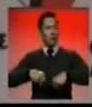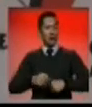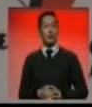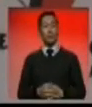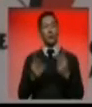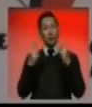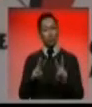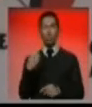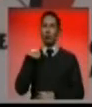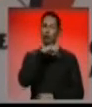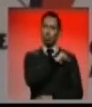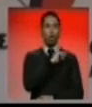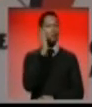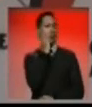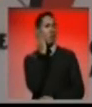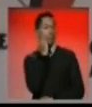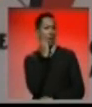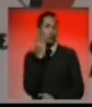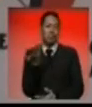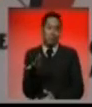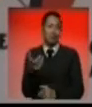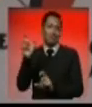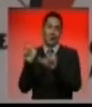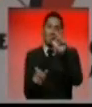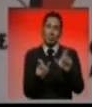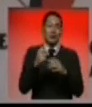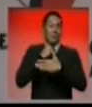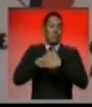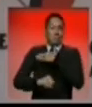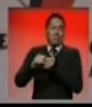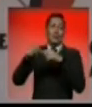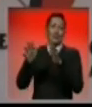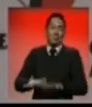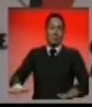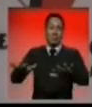somos madres del 50% restante de esa población.